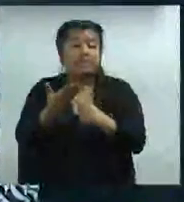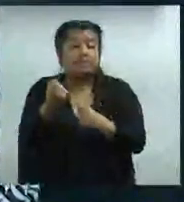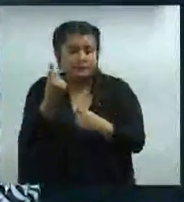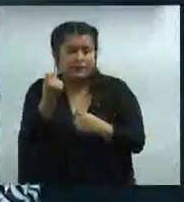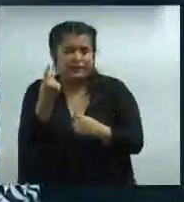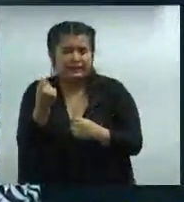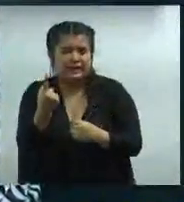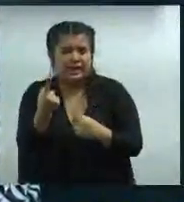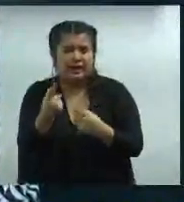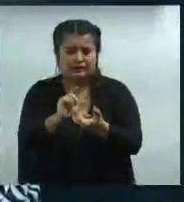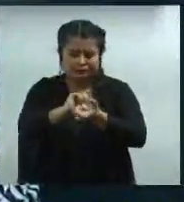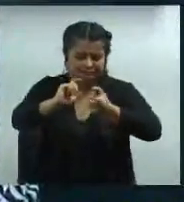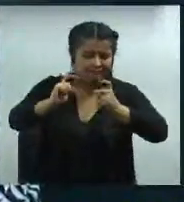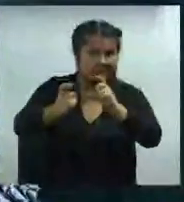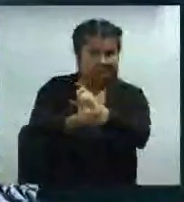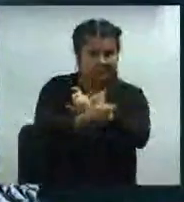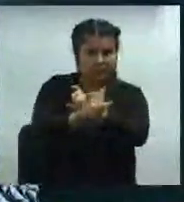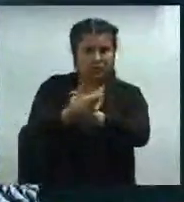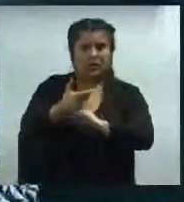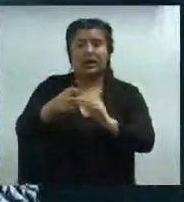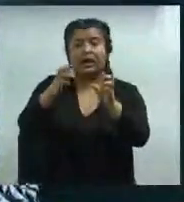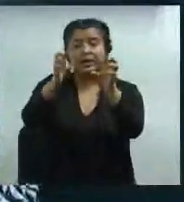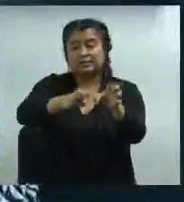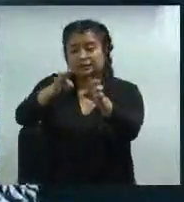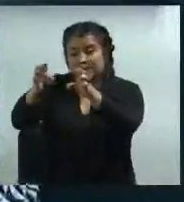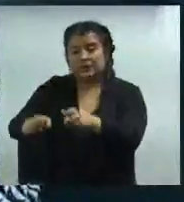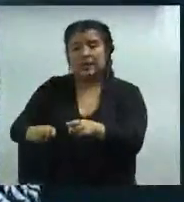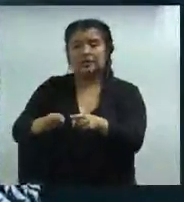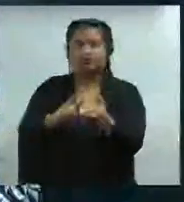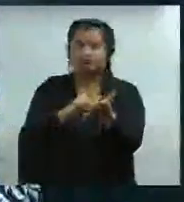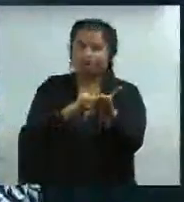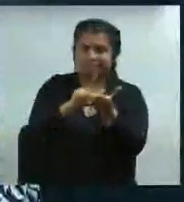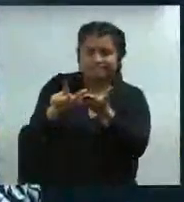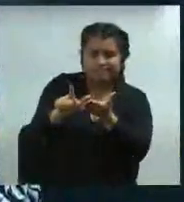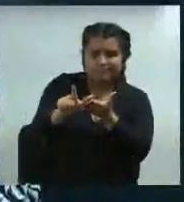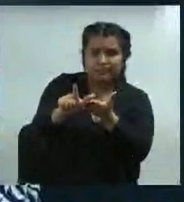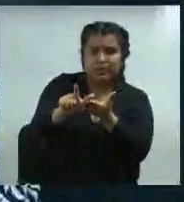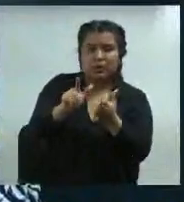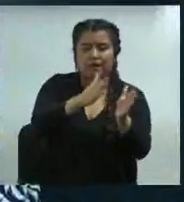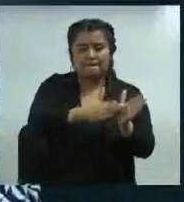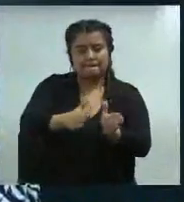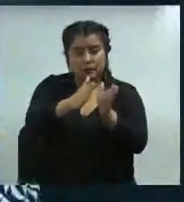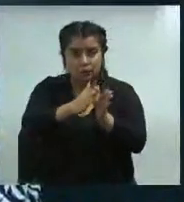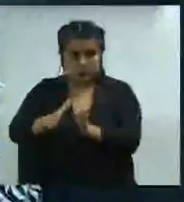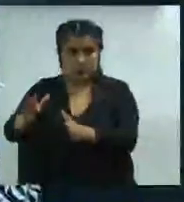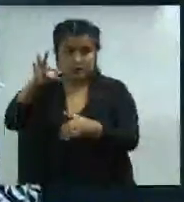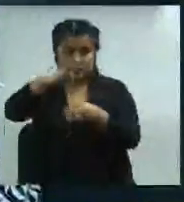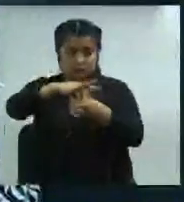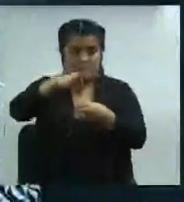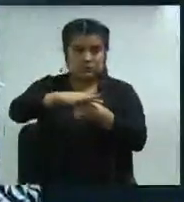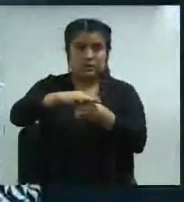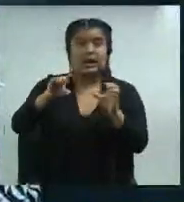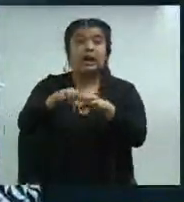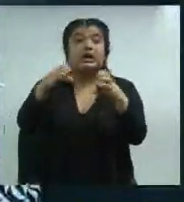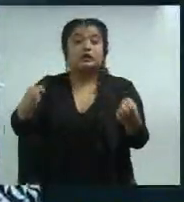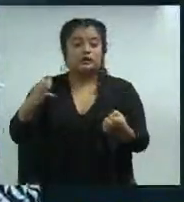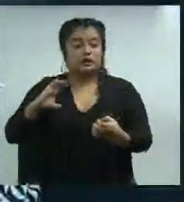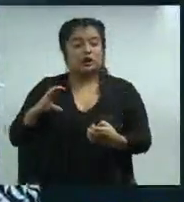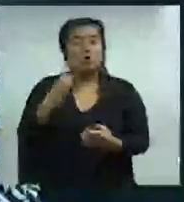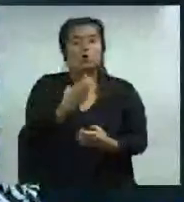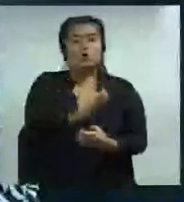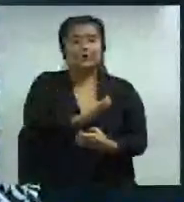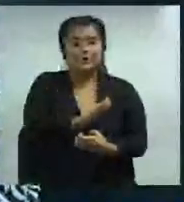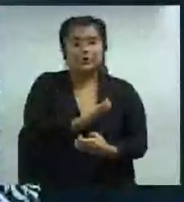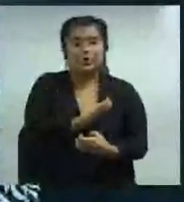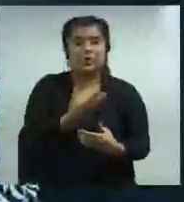verdad pide un mejor proceso, aún más transparente. Y la única manera en la cual el Congreso pudiera tener